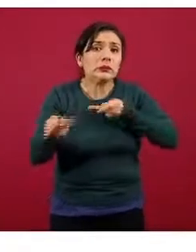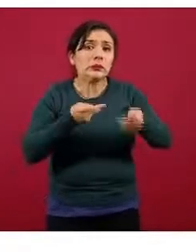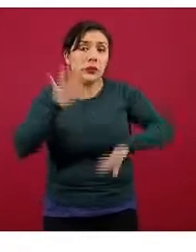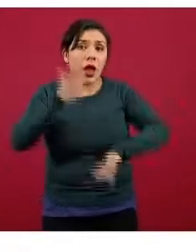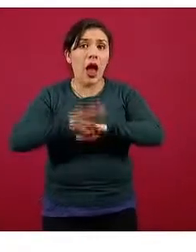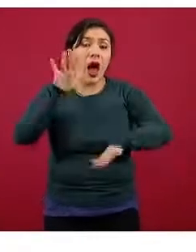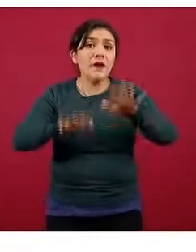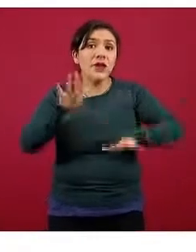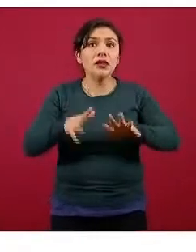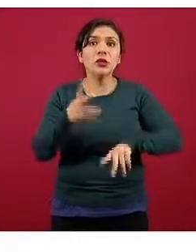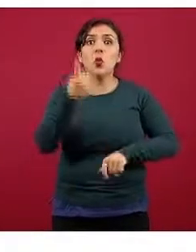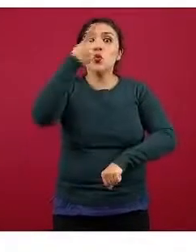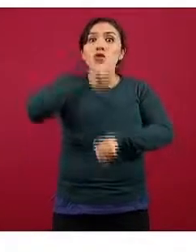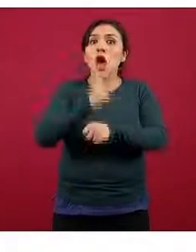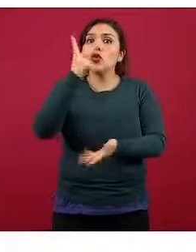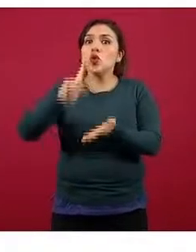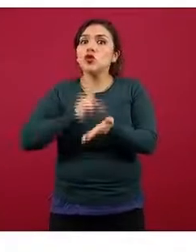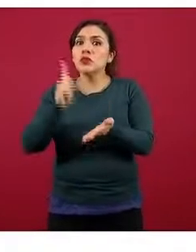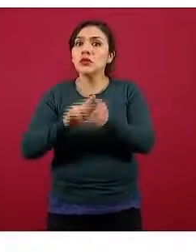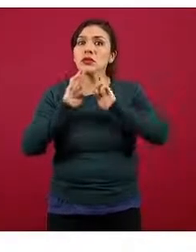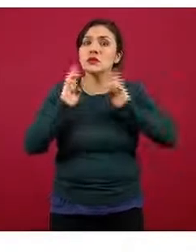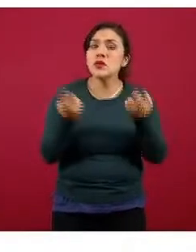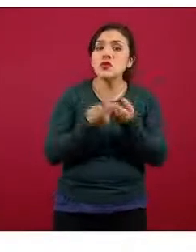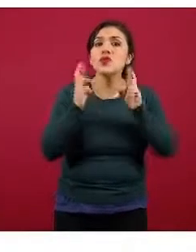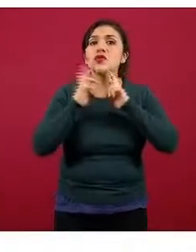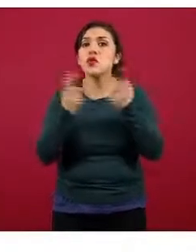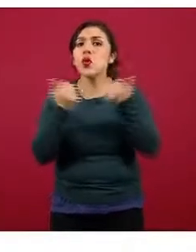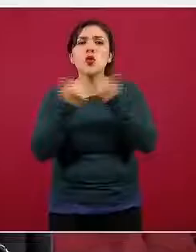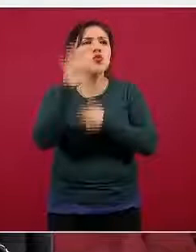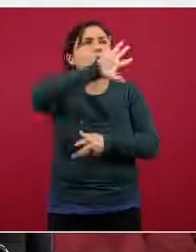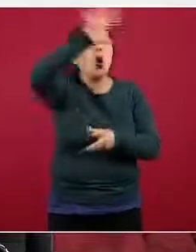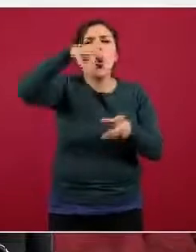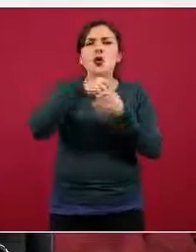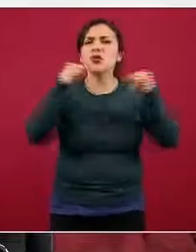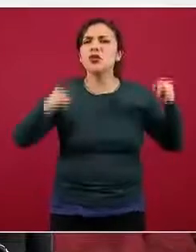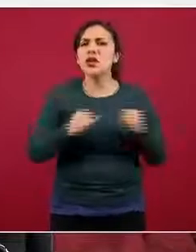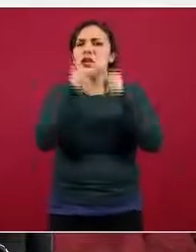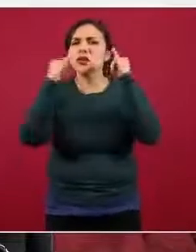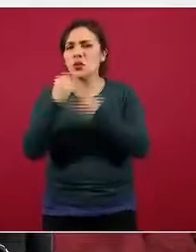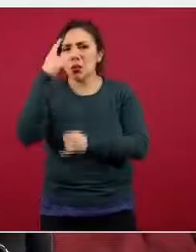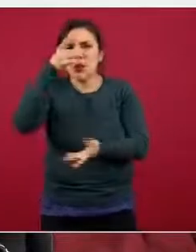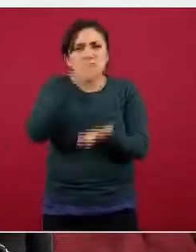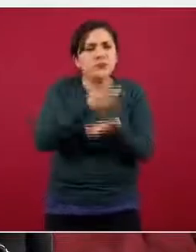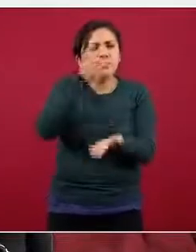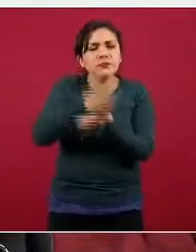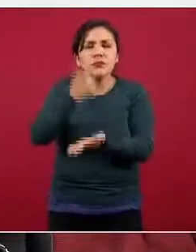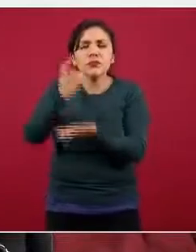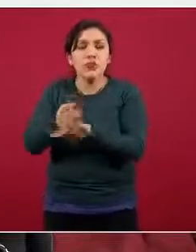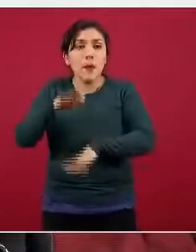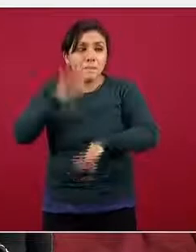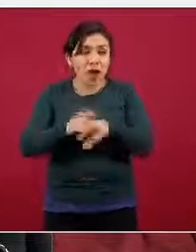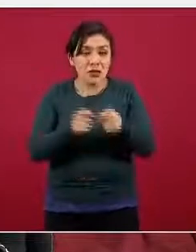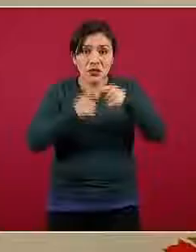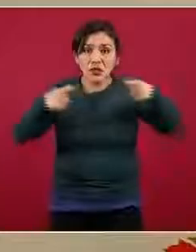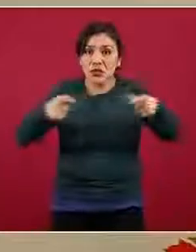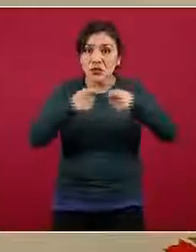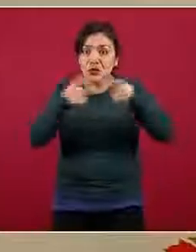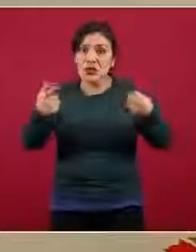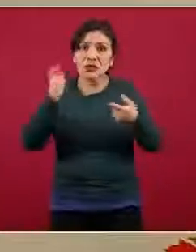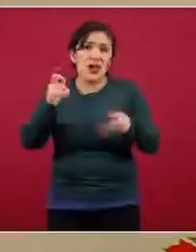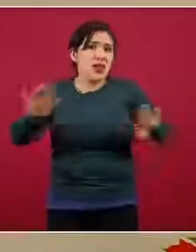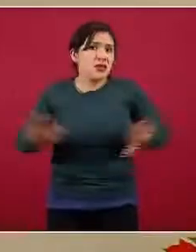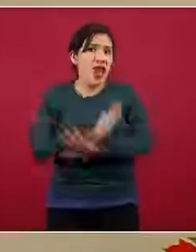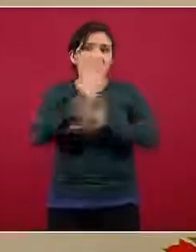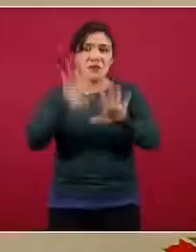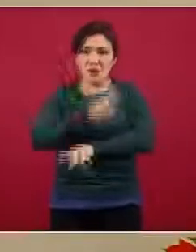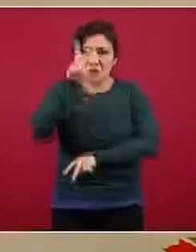hasta 2 veces por día, con la Ciudad de México, todas las instituciones, en donde se está identificando las expansiones, que son muy dinámicas,